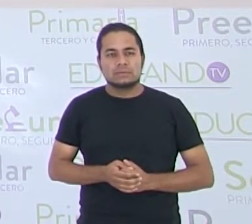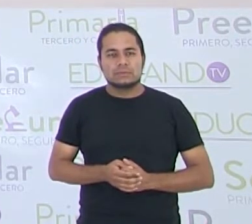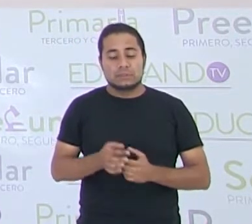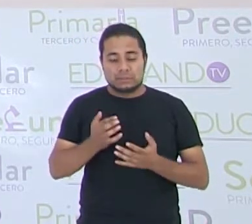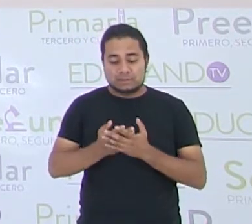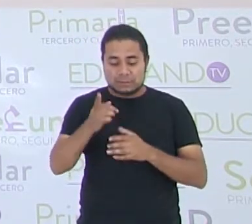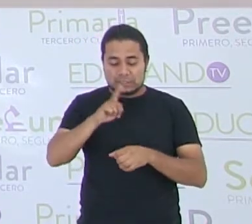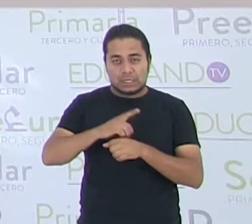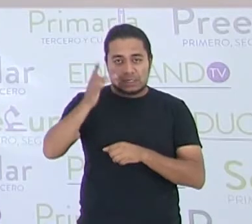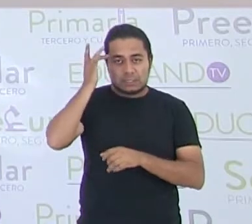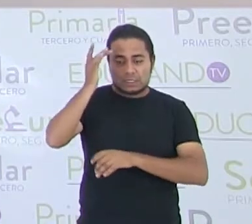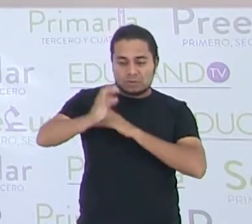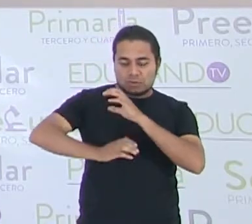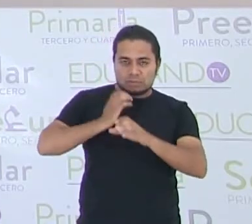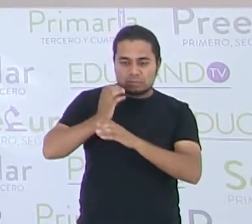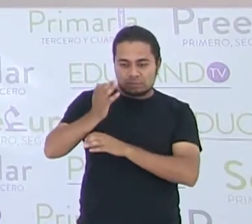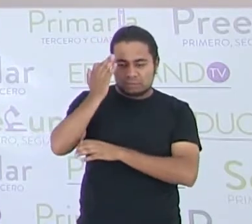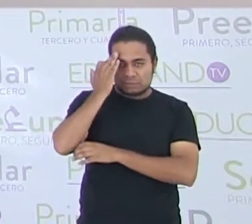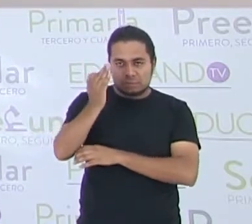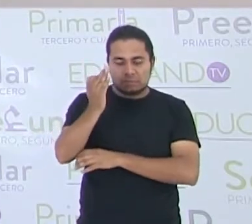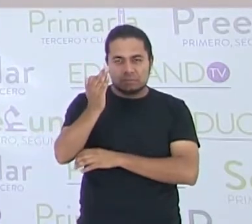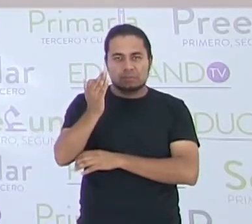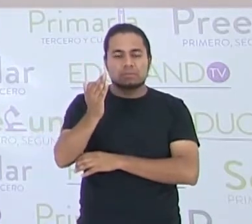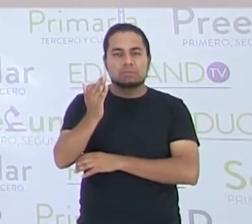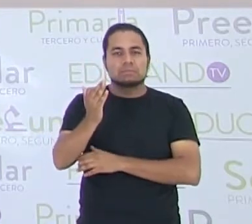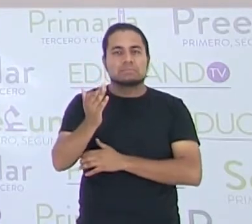Esperaron el día de su cumpleaños y